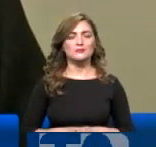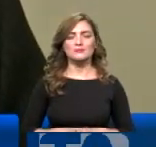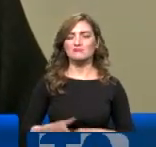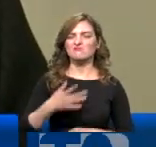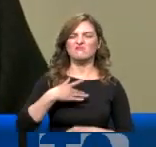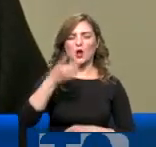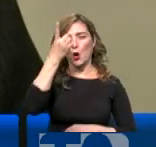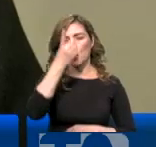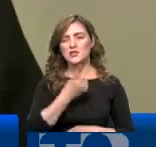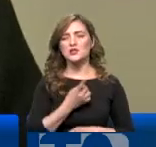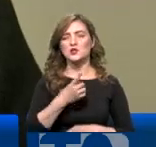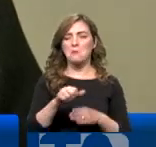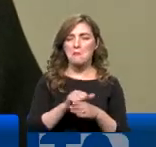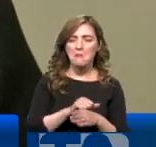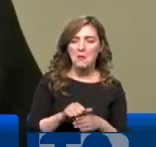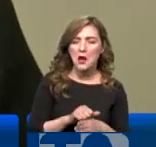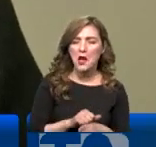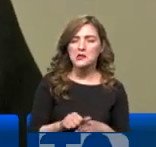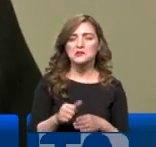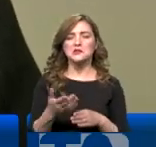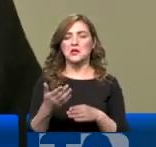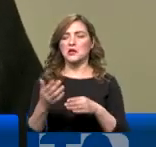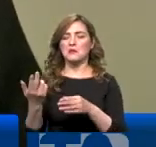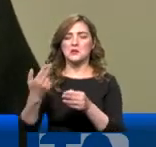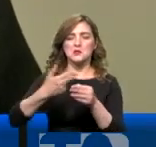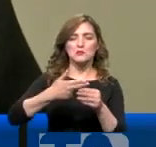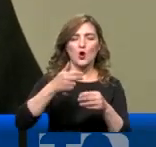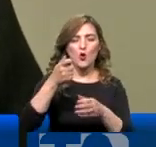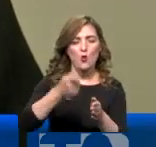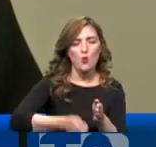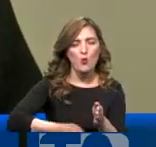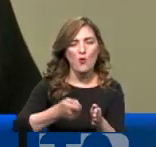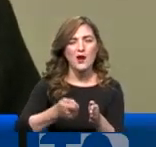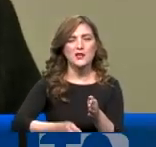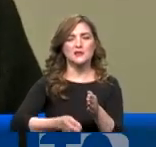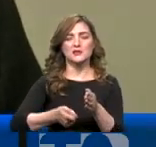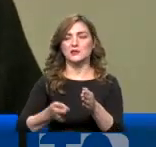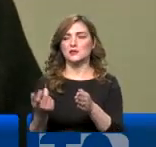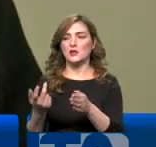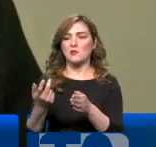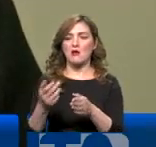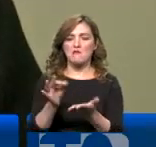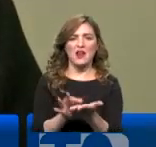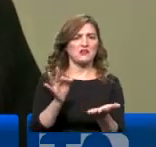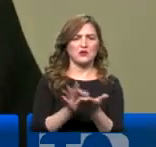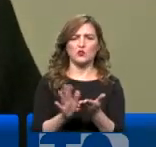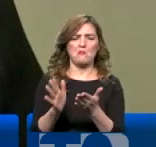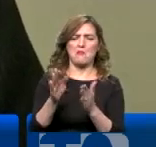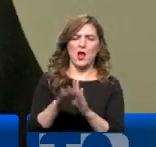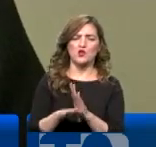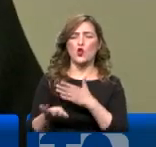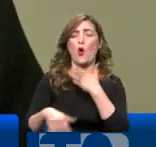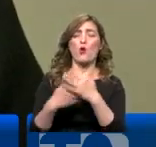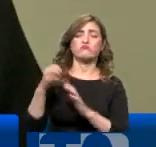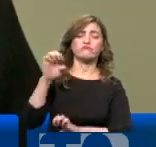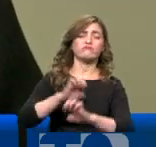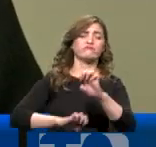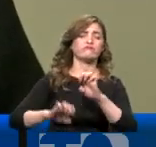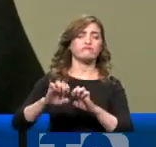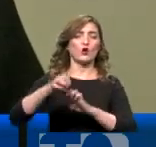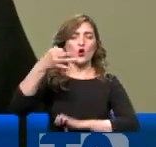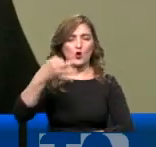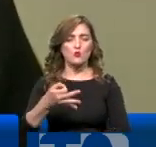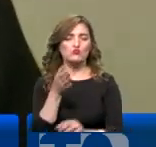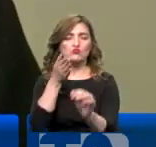que se hayan emitido, de la asistencia de los jueces, tanto a los plenos como a las audiencias, es decir, parámetros de